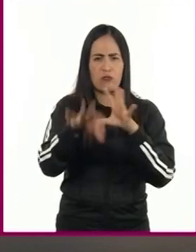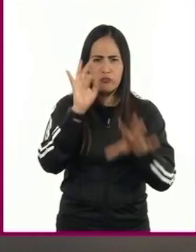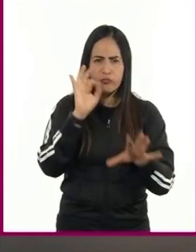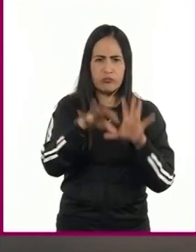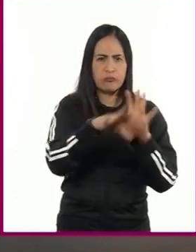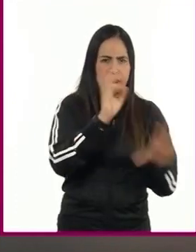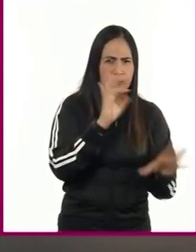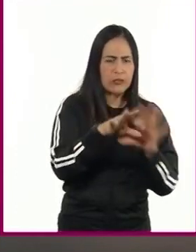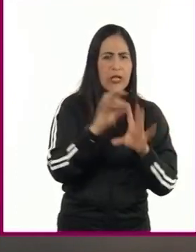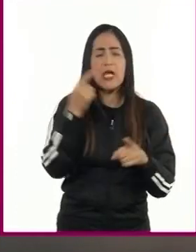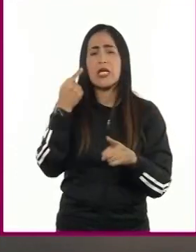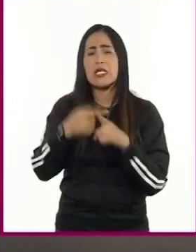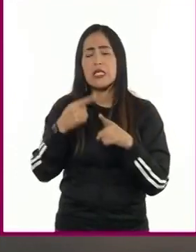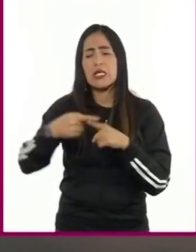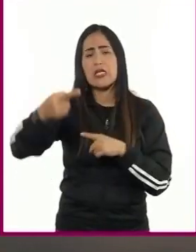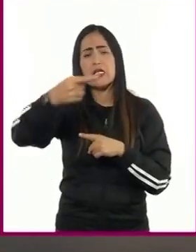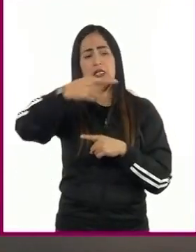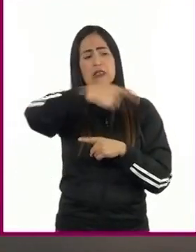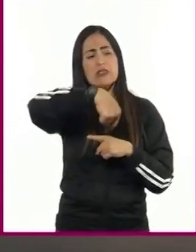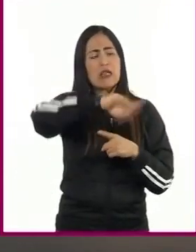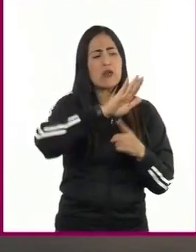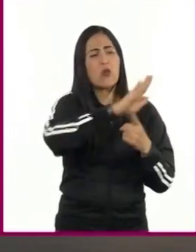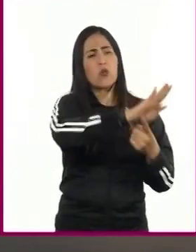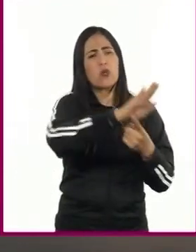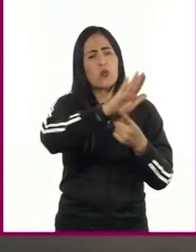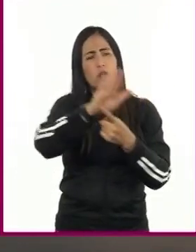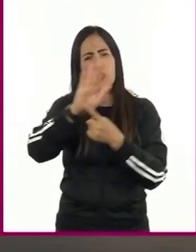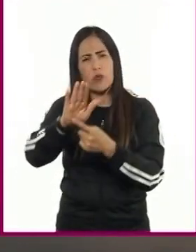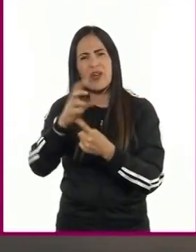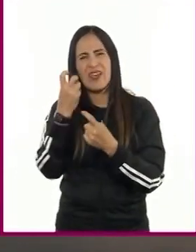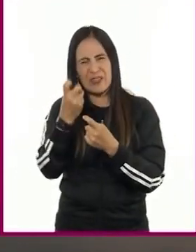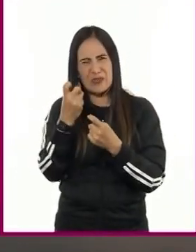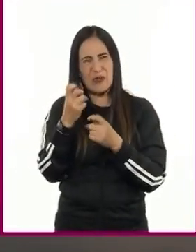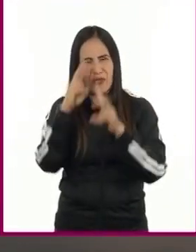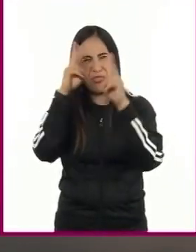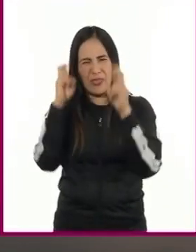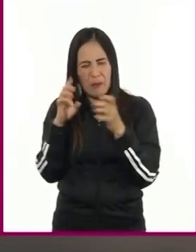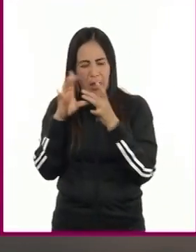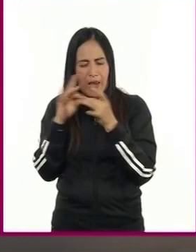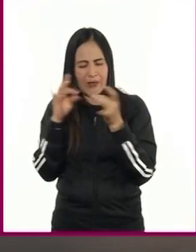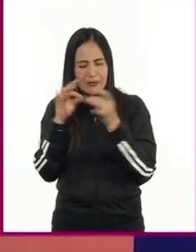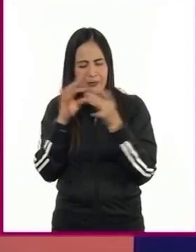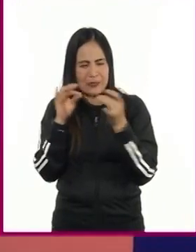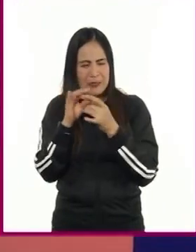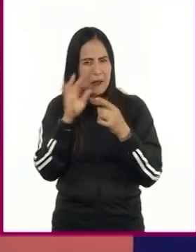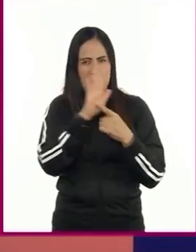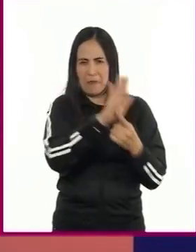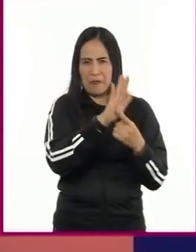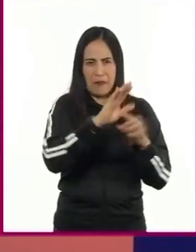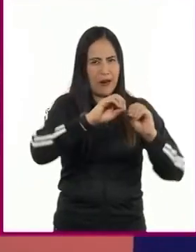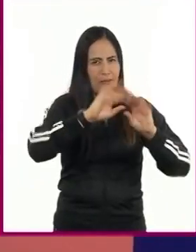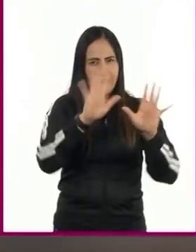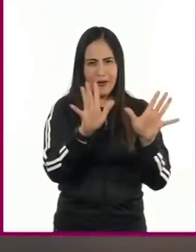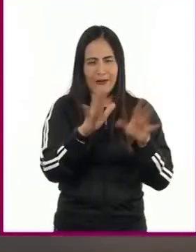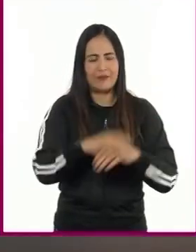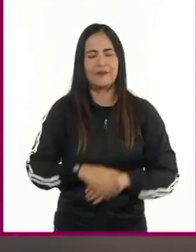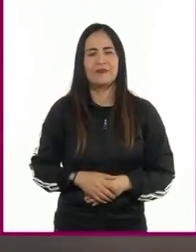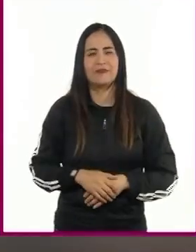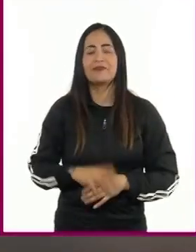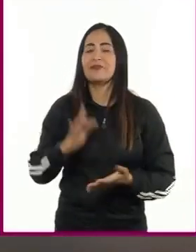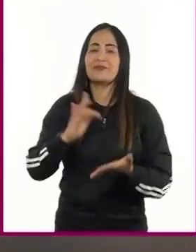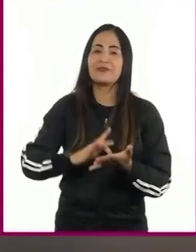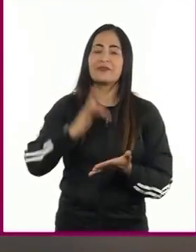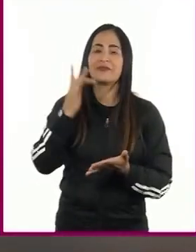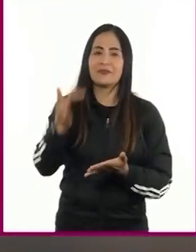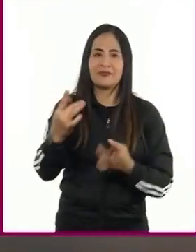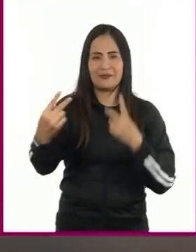sepan quiénes serán los destinatarios para adecuar el propósito de su exposición al perfil de los oyentes. Gracias por compartir con nosotros